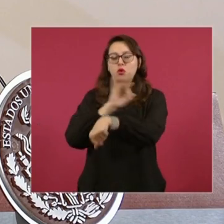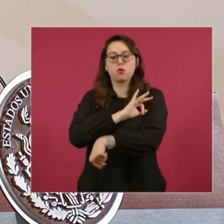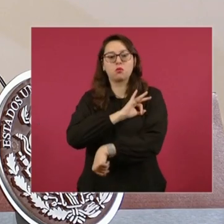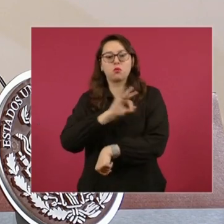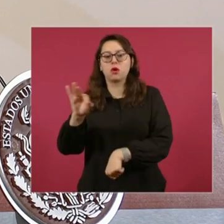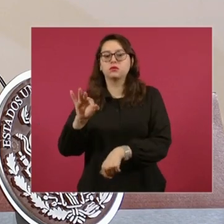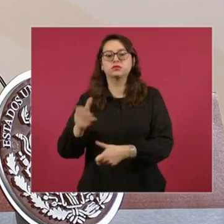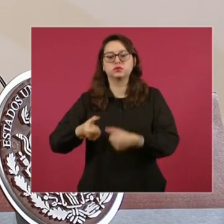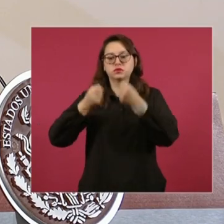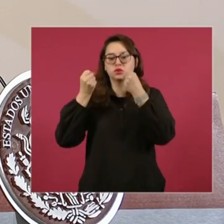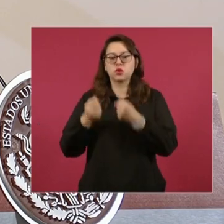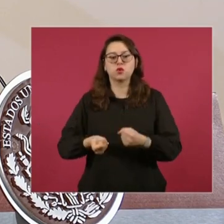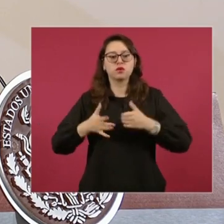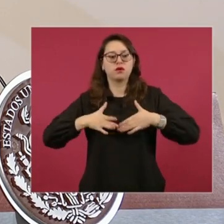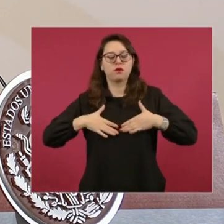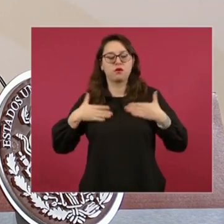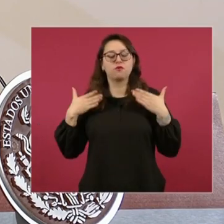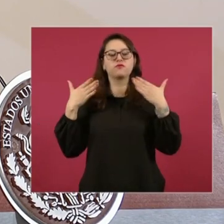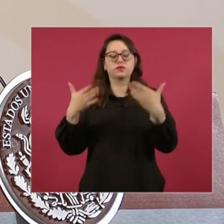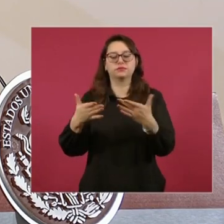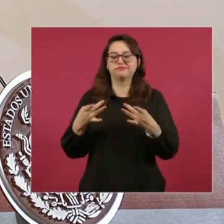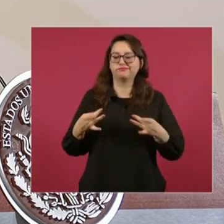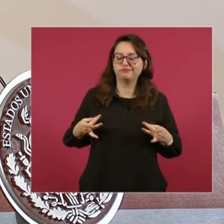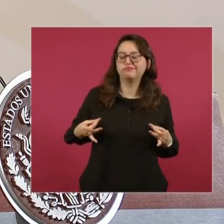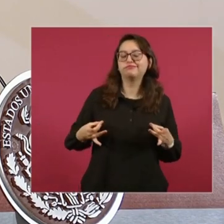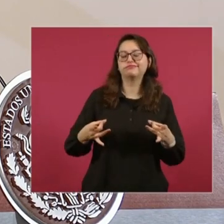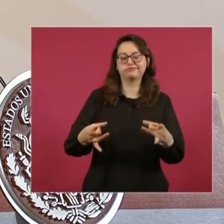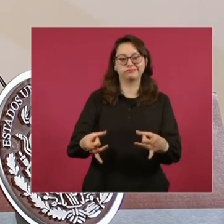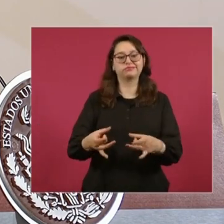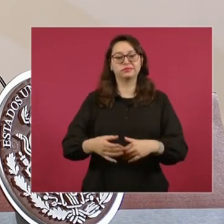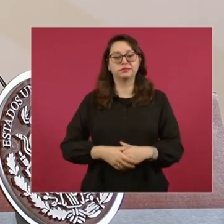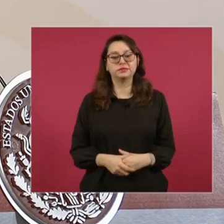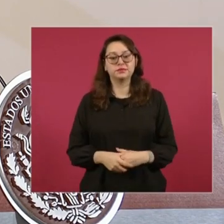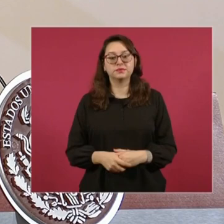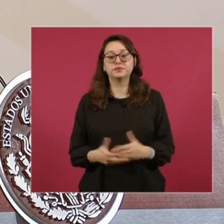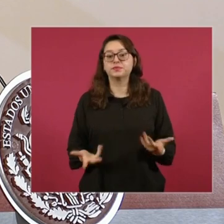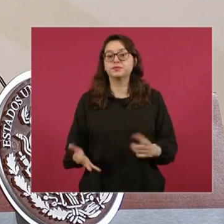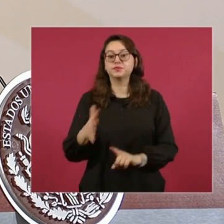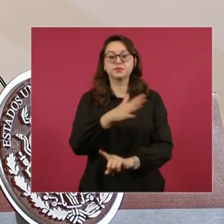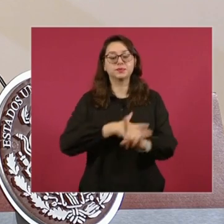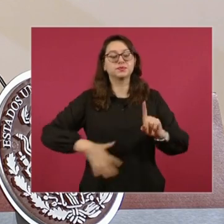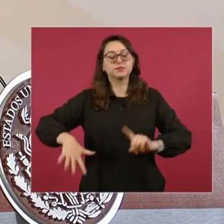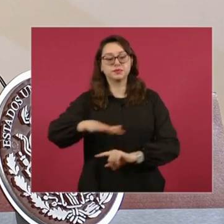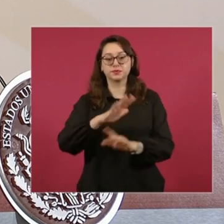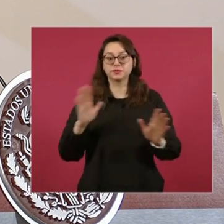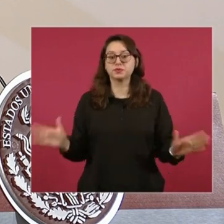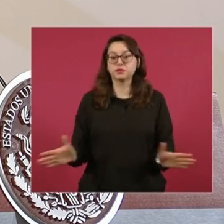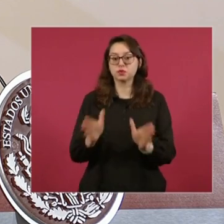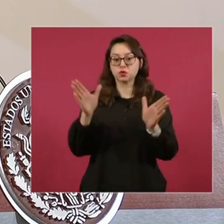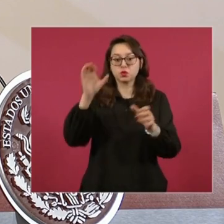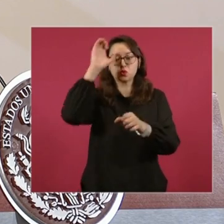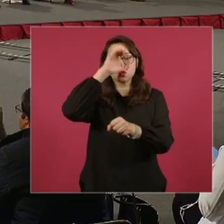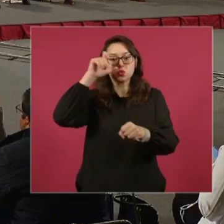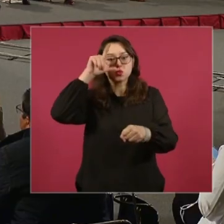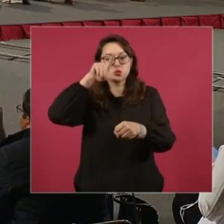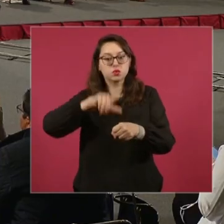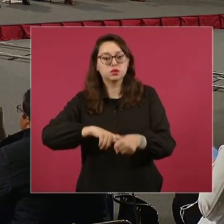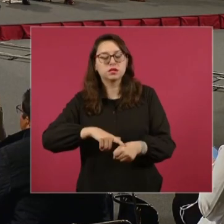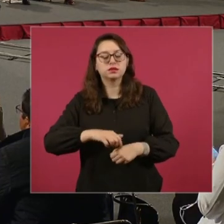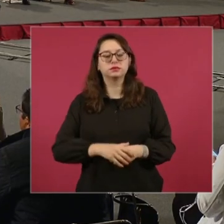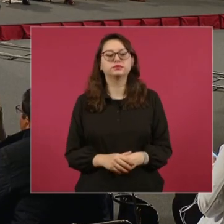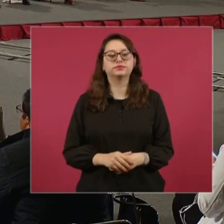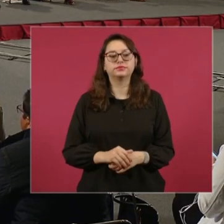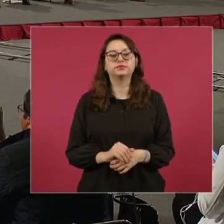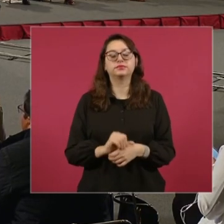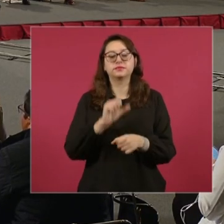seguridad, confianza y calidad, fomentando los valores sociales y culturales de México.